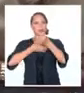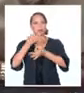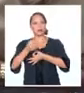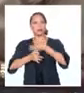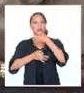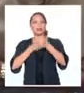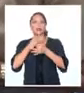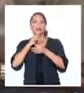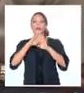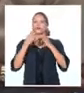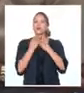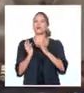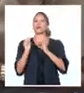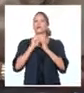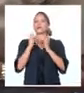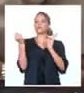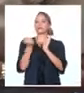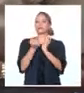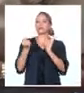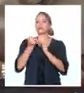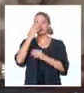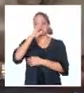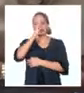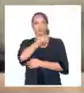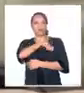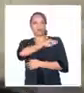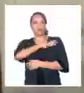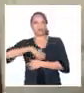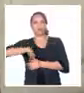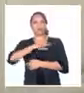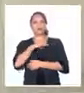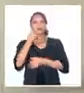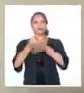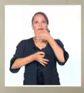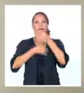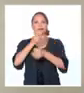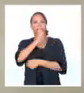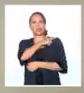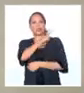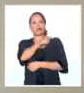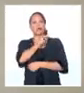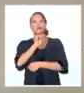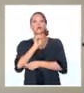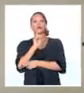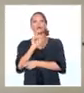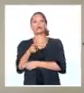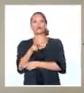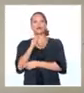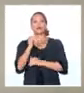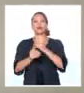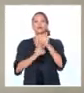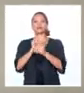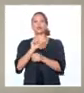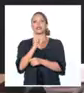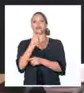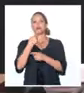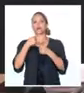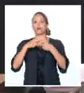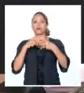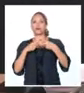materialización de estas aspiraciones del pueblo. Al respecto, el mandatario orientó a avanzar en dos direcciones de trabajo.